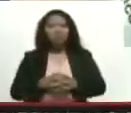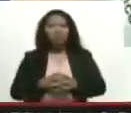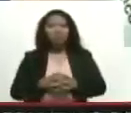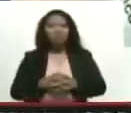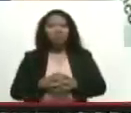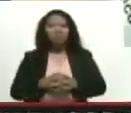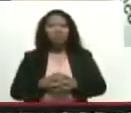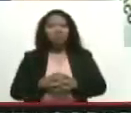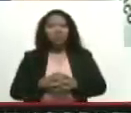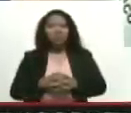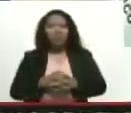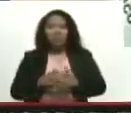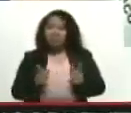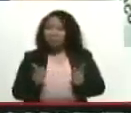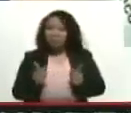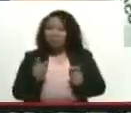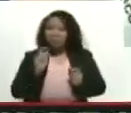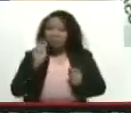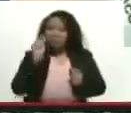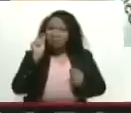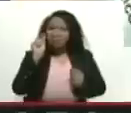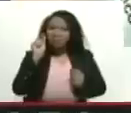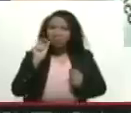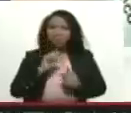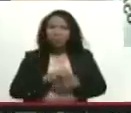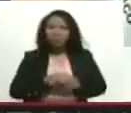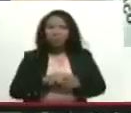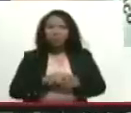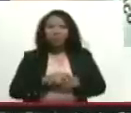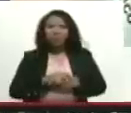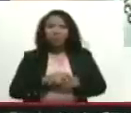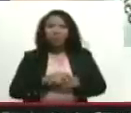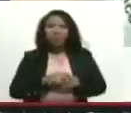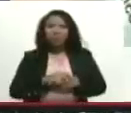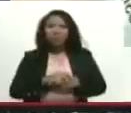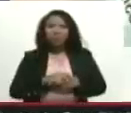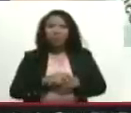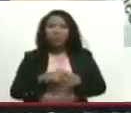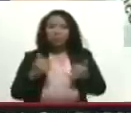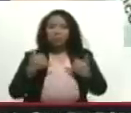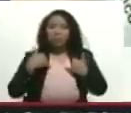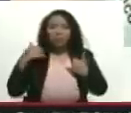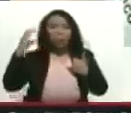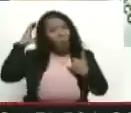de mínima, yo diría, de autoconciencia